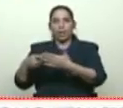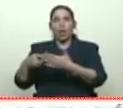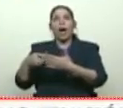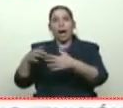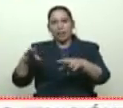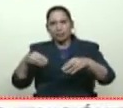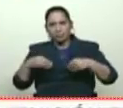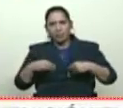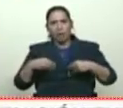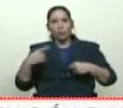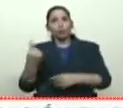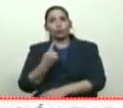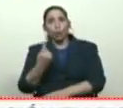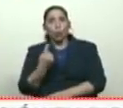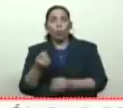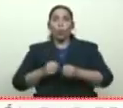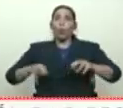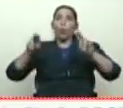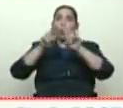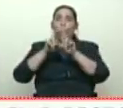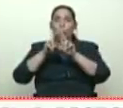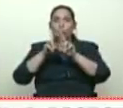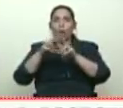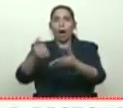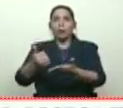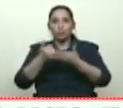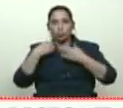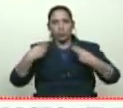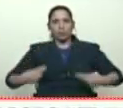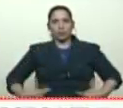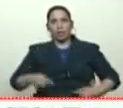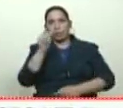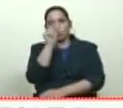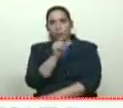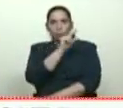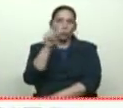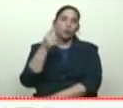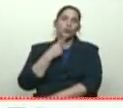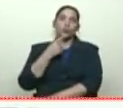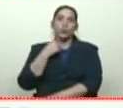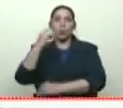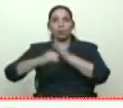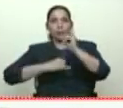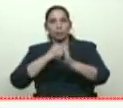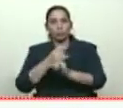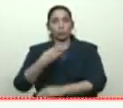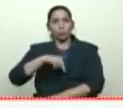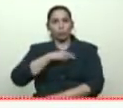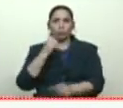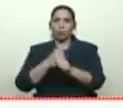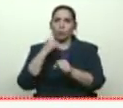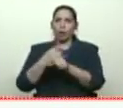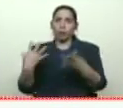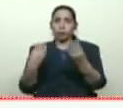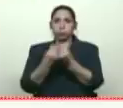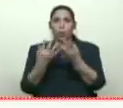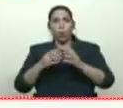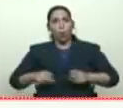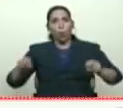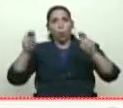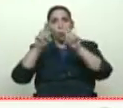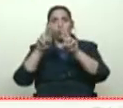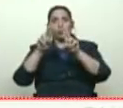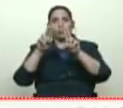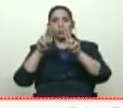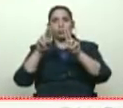solo de Naciones Unidas y de la Cruz Roja Internacional. Y nosotros estamos trabajando con Naciones Unidas, con los organismos de Naciones